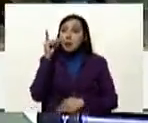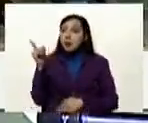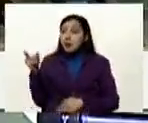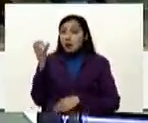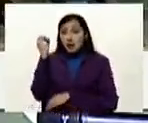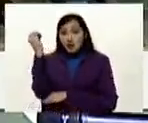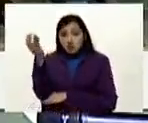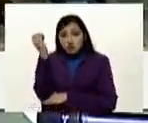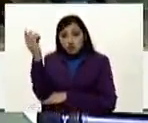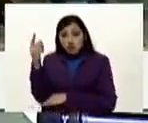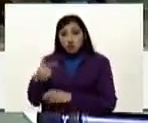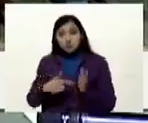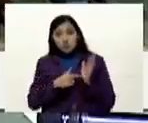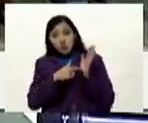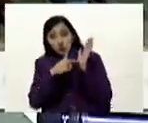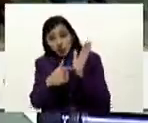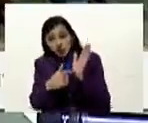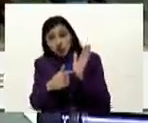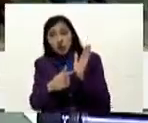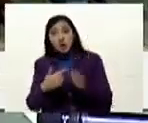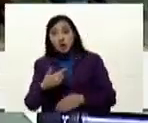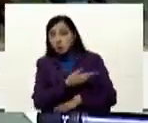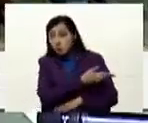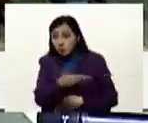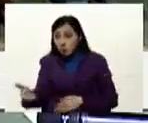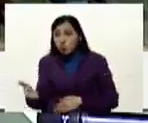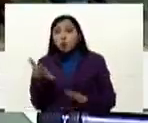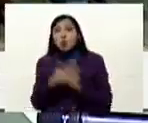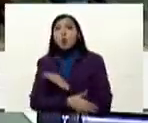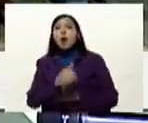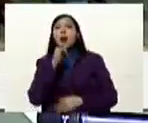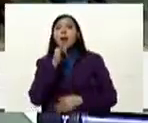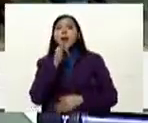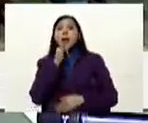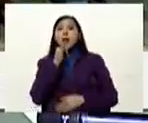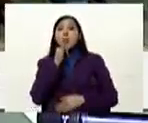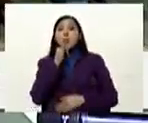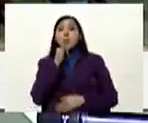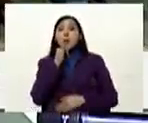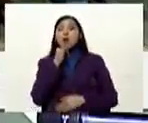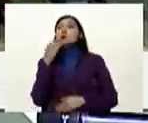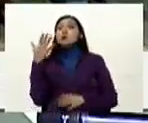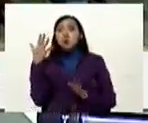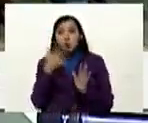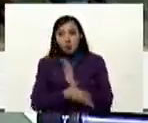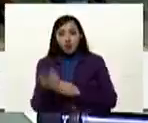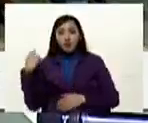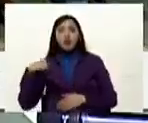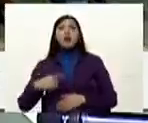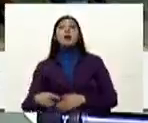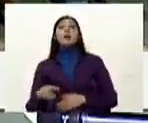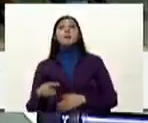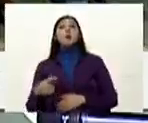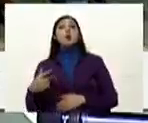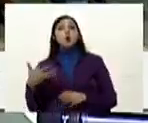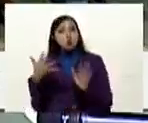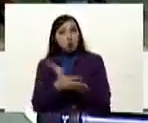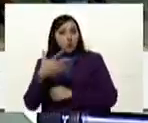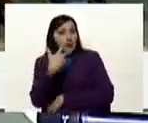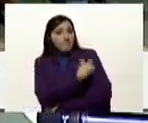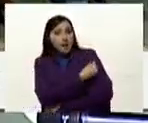de la República le dijera las últimas noticias y anuncios que tenemos en materia de